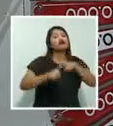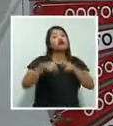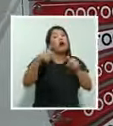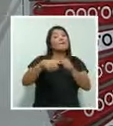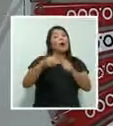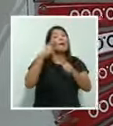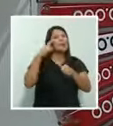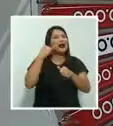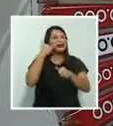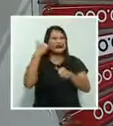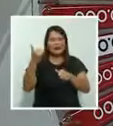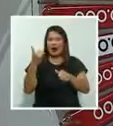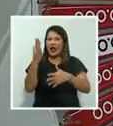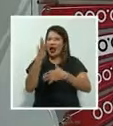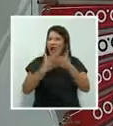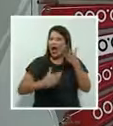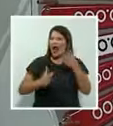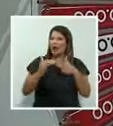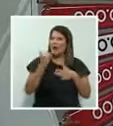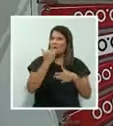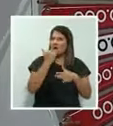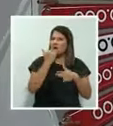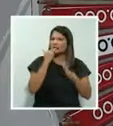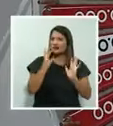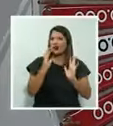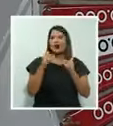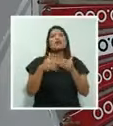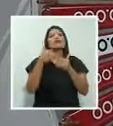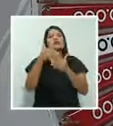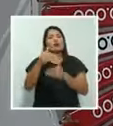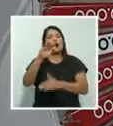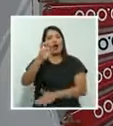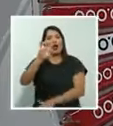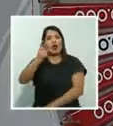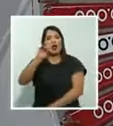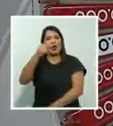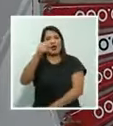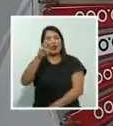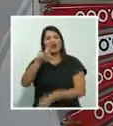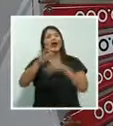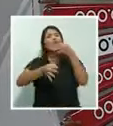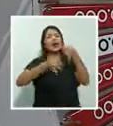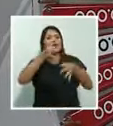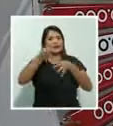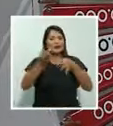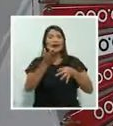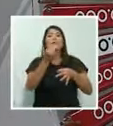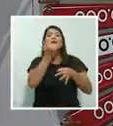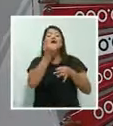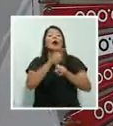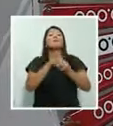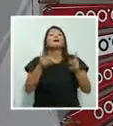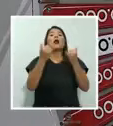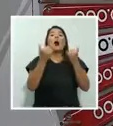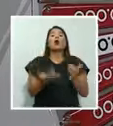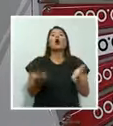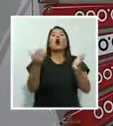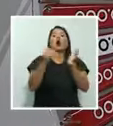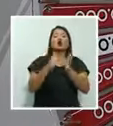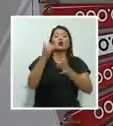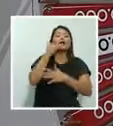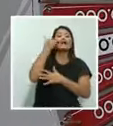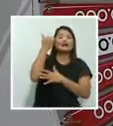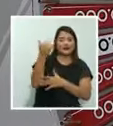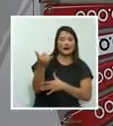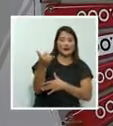telefónica. Algo pasó, ya ahorita después don Edgar nos va a contar qué fue lo que pasó, pero vamos a volver a hacer la llamada